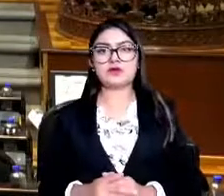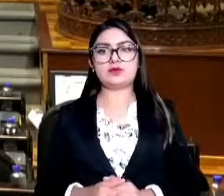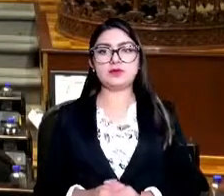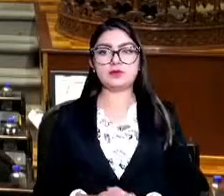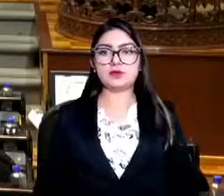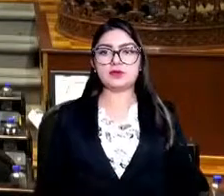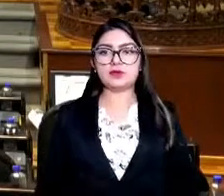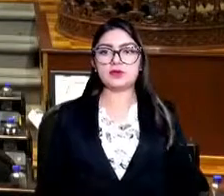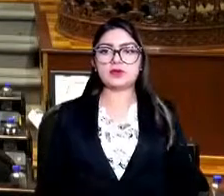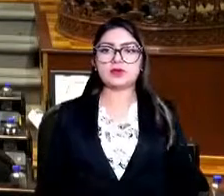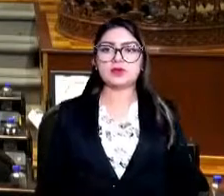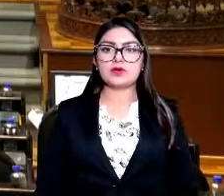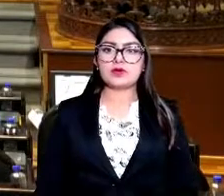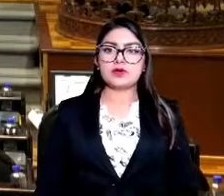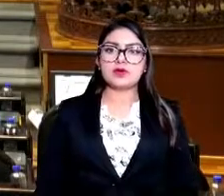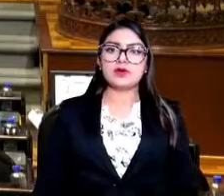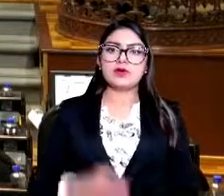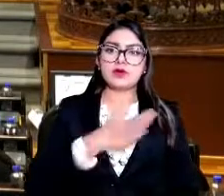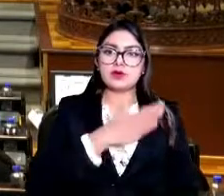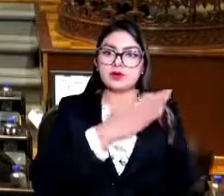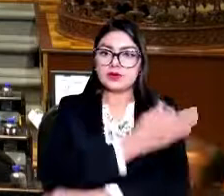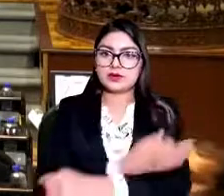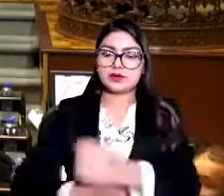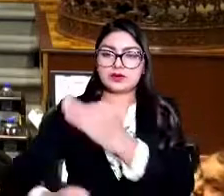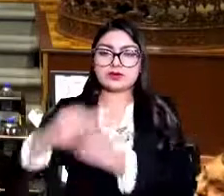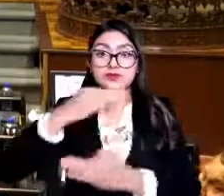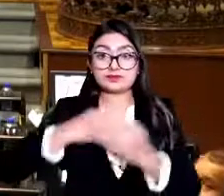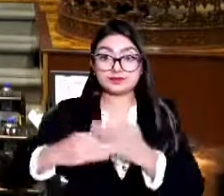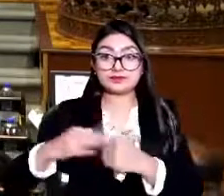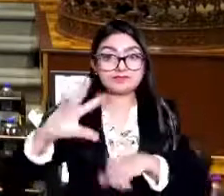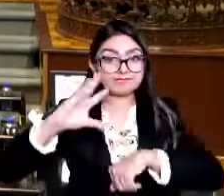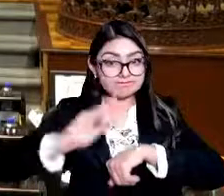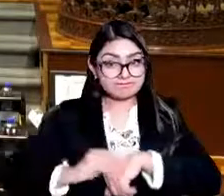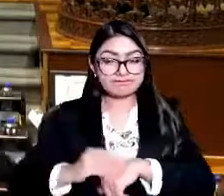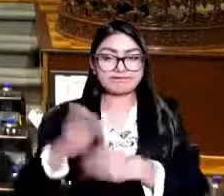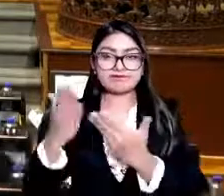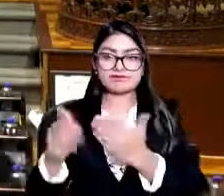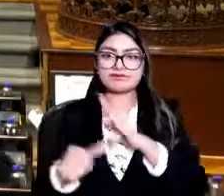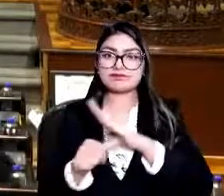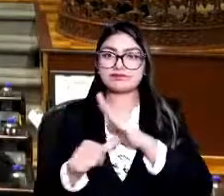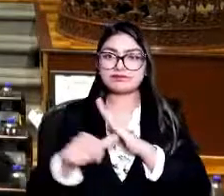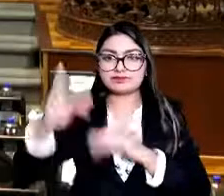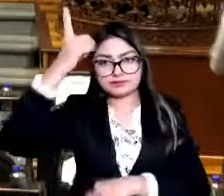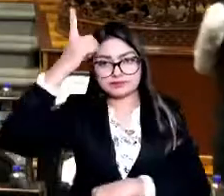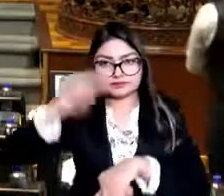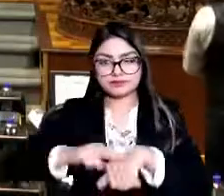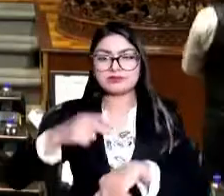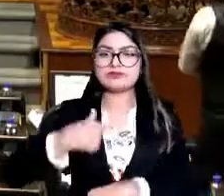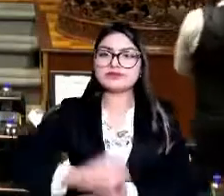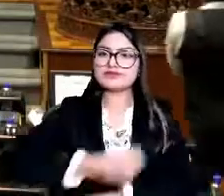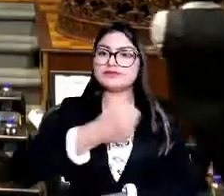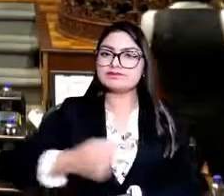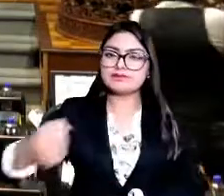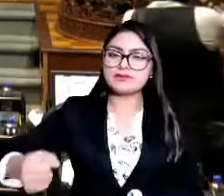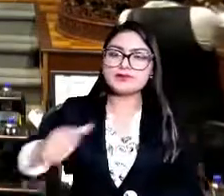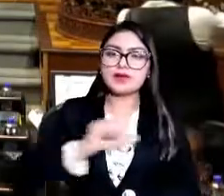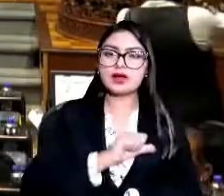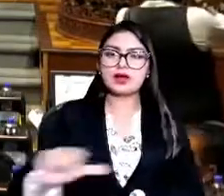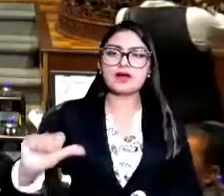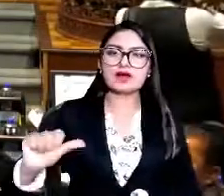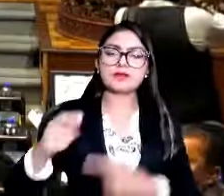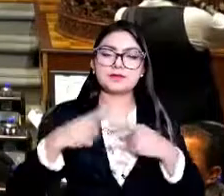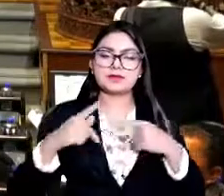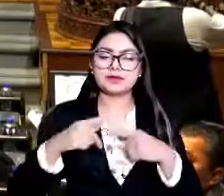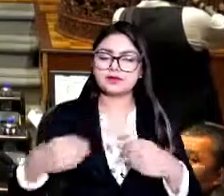Buenas tardes a todos. Con el permiso de la mesa directiva, saludo desde aquí a los vecinos de las unidades habitacionales Héroes Chalco